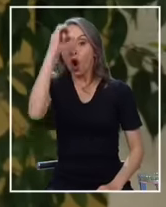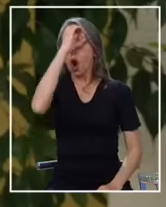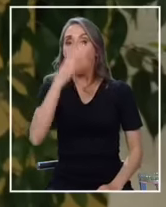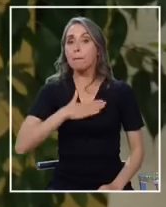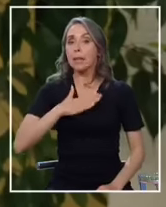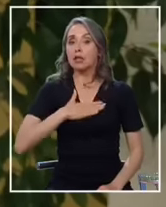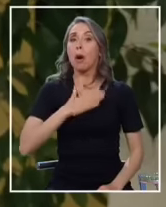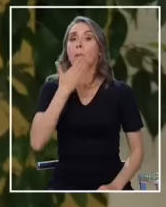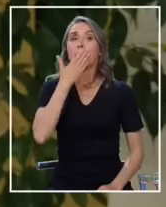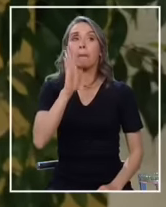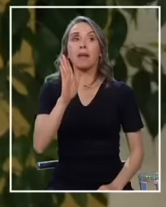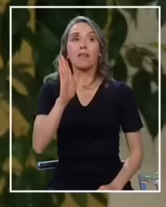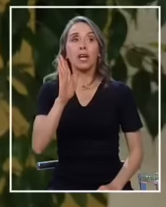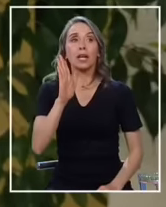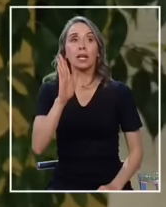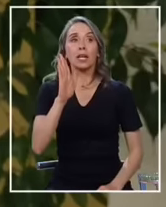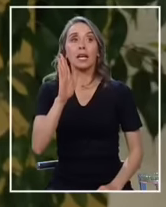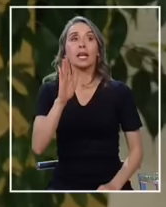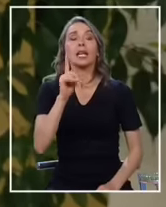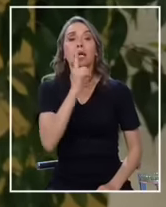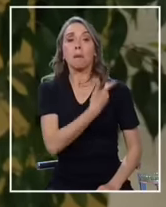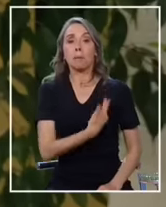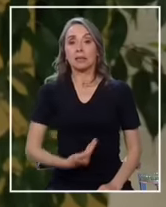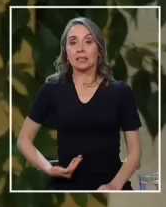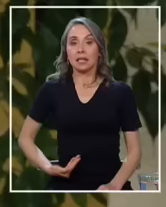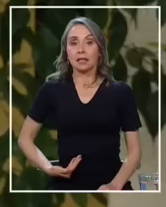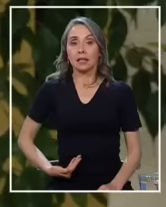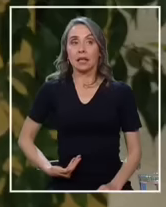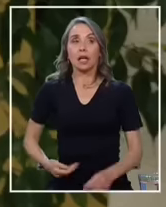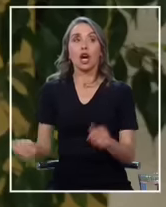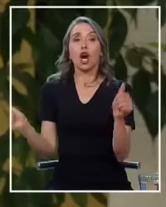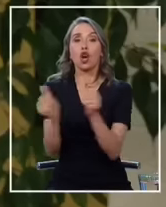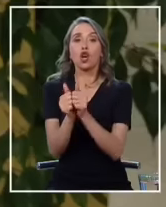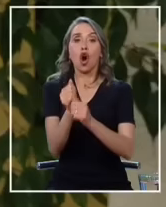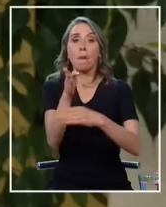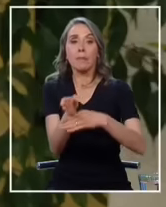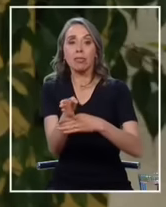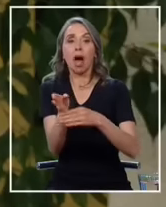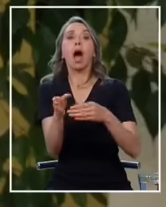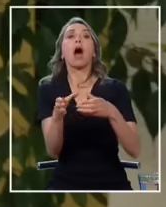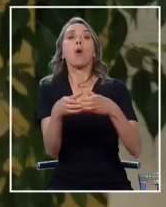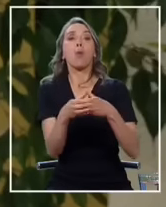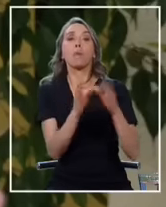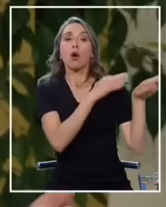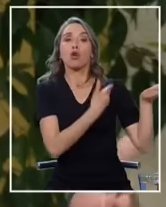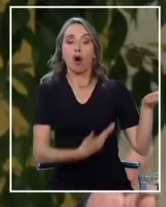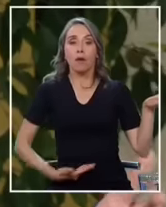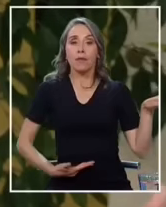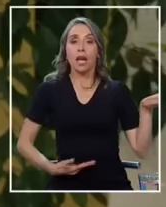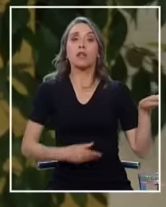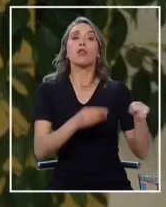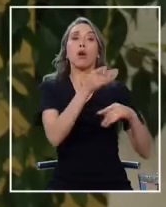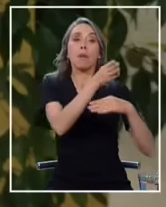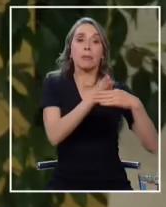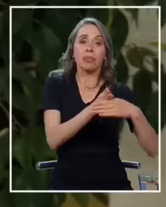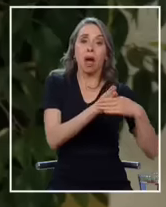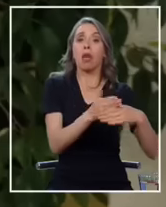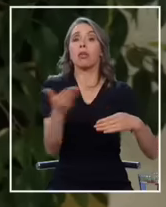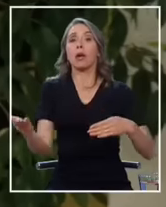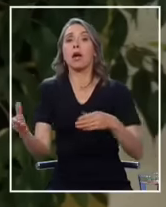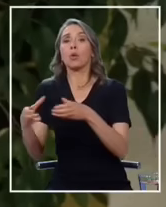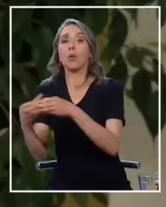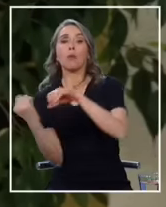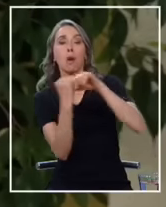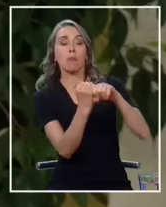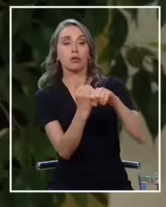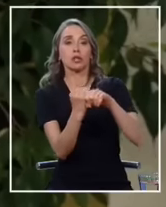opinión personal, preferiría que la lidere en conjunto con el oficialismo a que la lidere en conjunto con la oposición. Nosotros